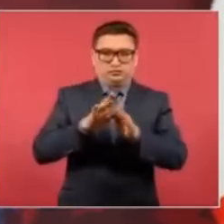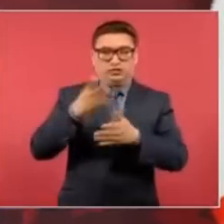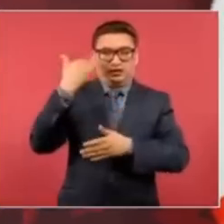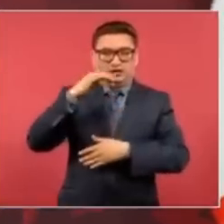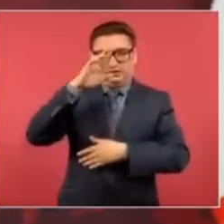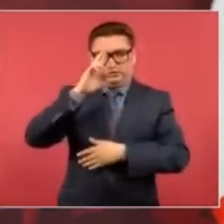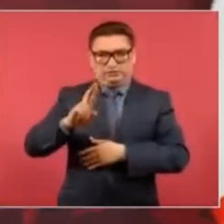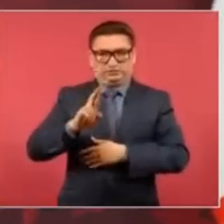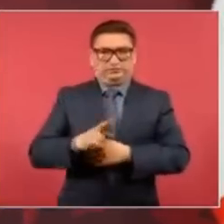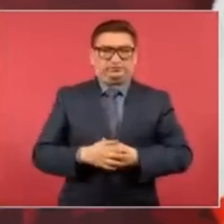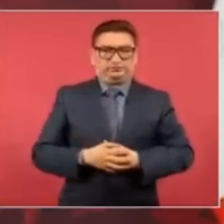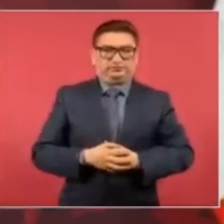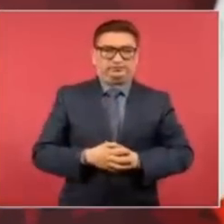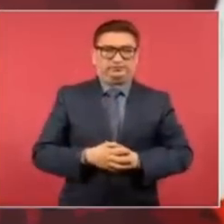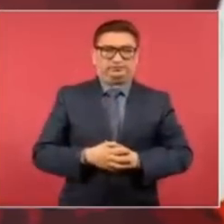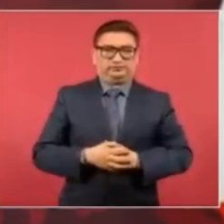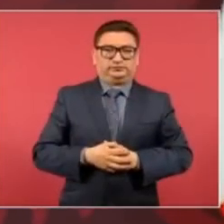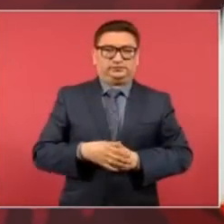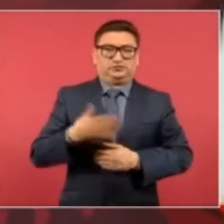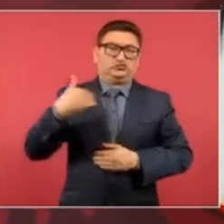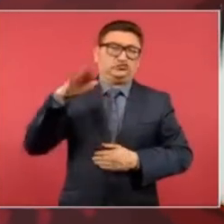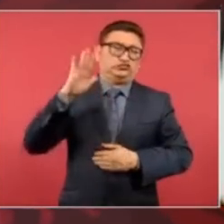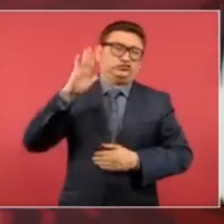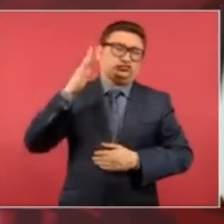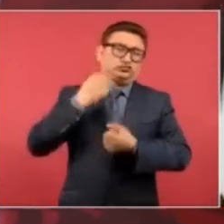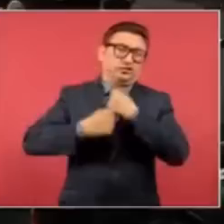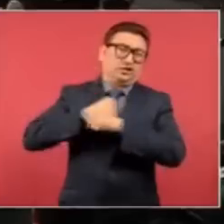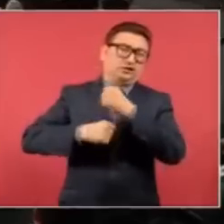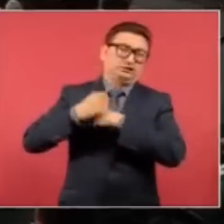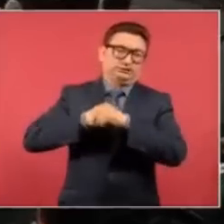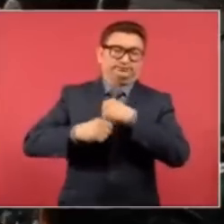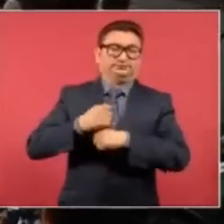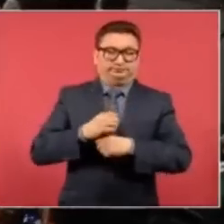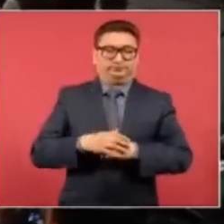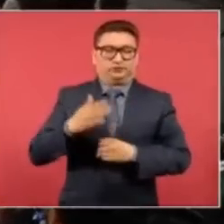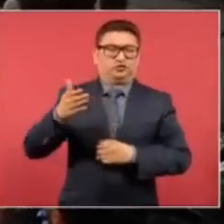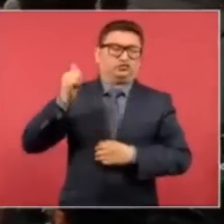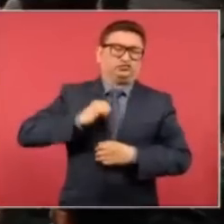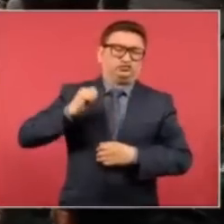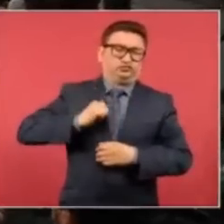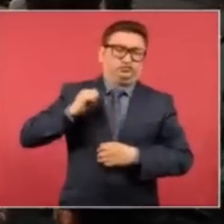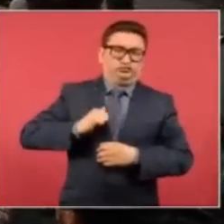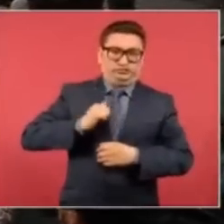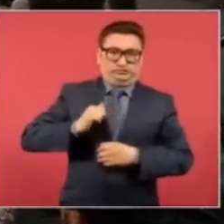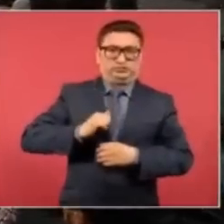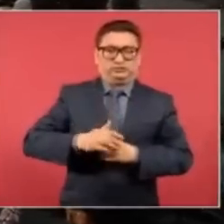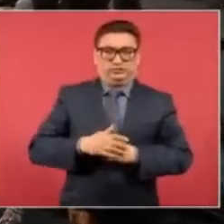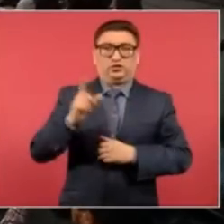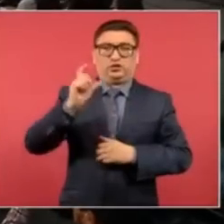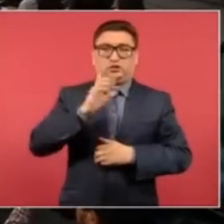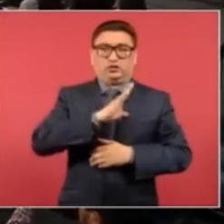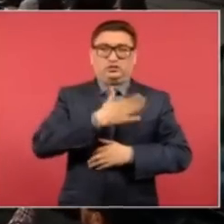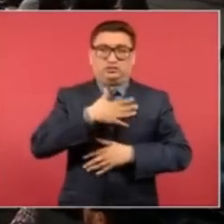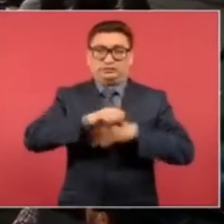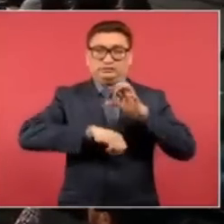respetado desde tiempos inmemoriales, desde la época de la colonia, desde las leyes